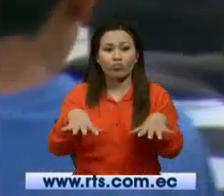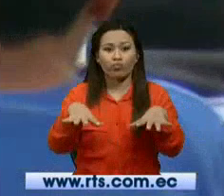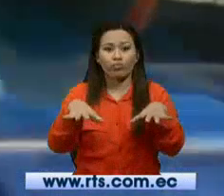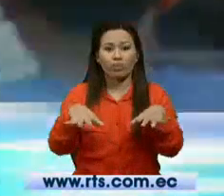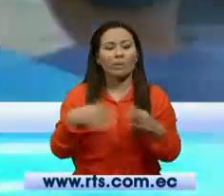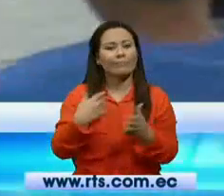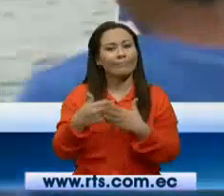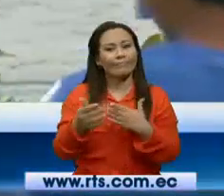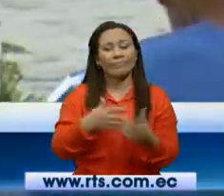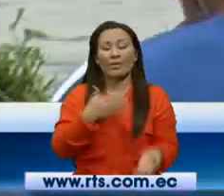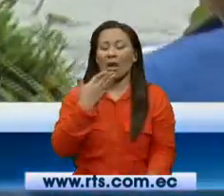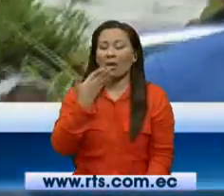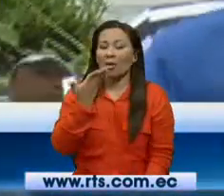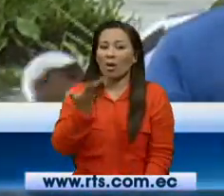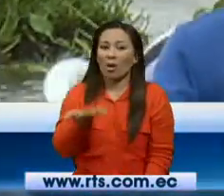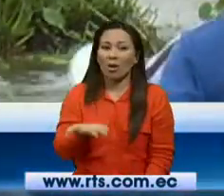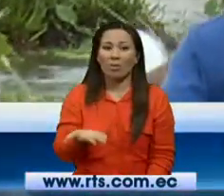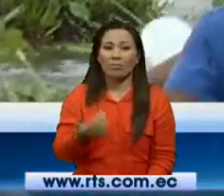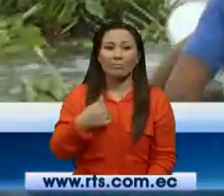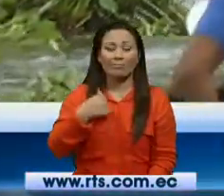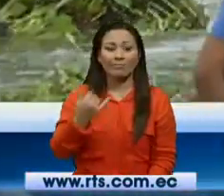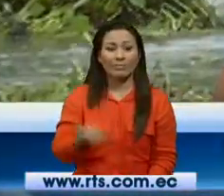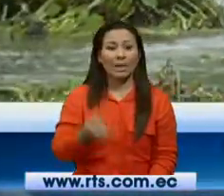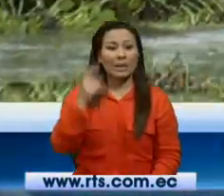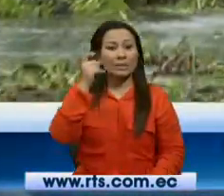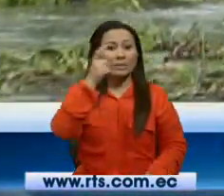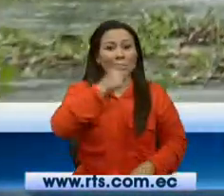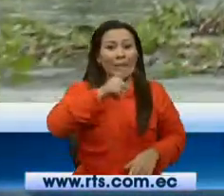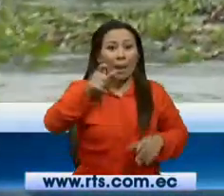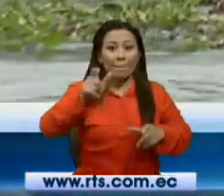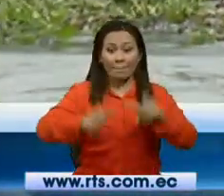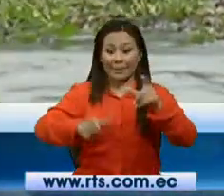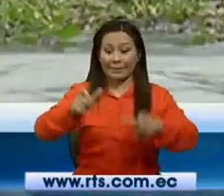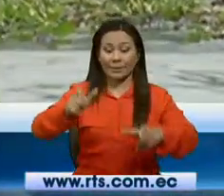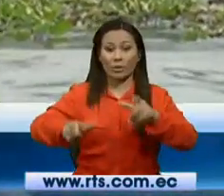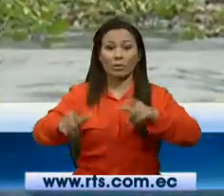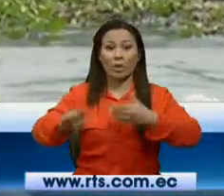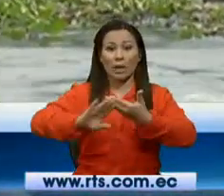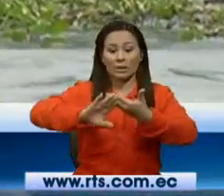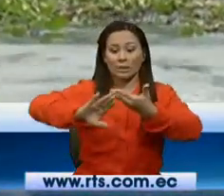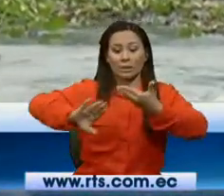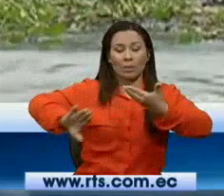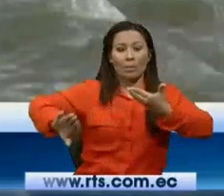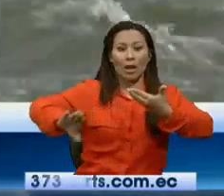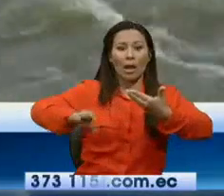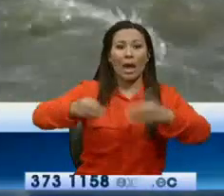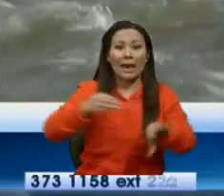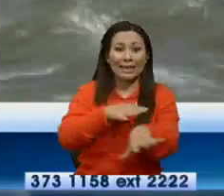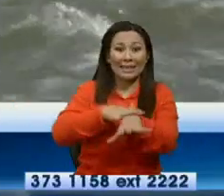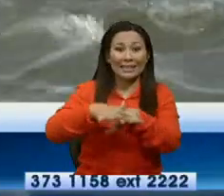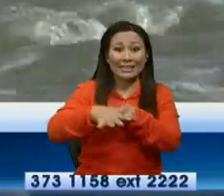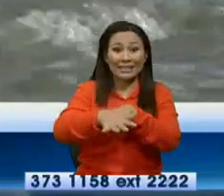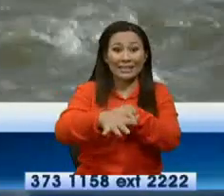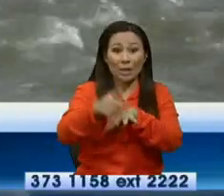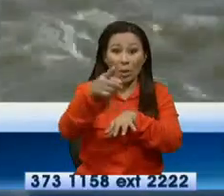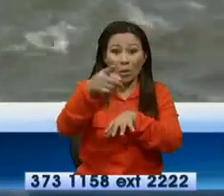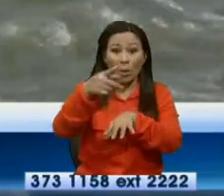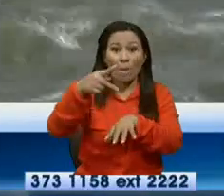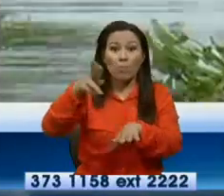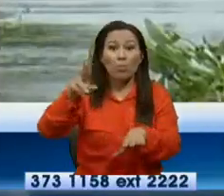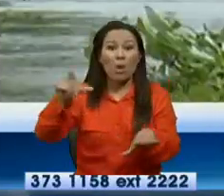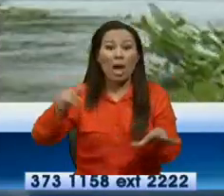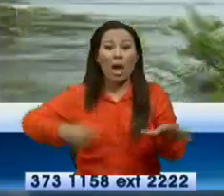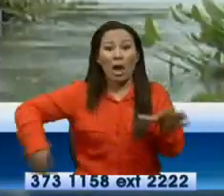No importa cómo. La cosa es llegar a sus poblaciones que fueron aisladas por el desbordamiento del afluente Pula